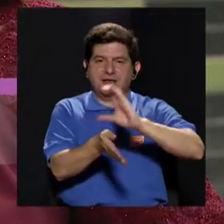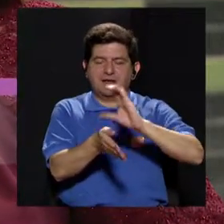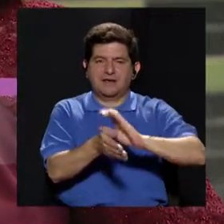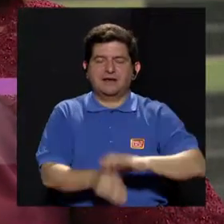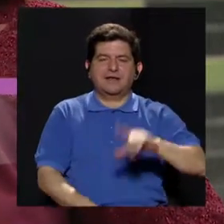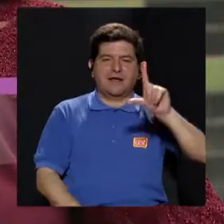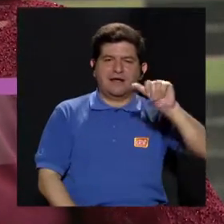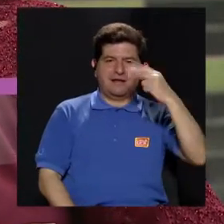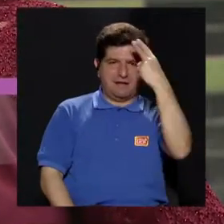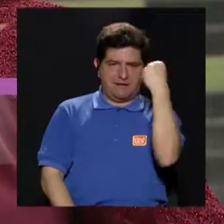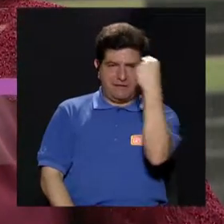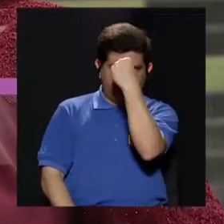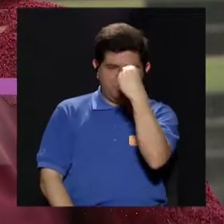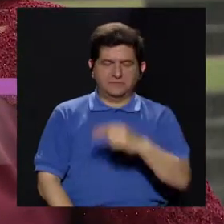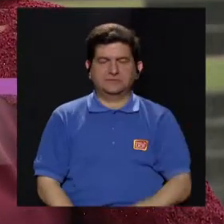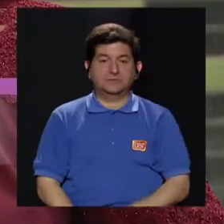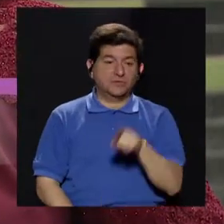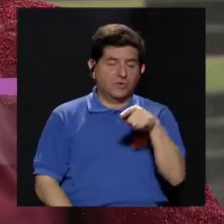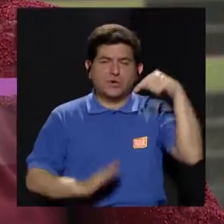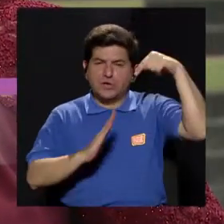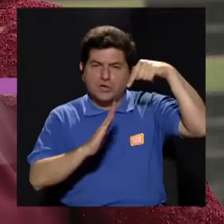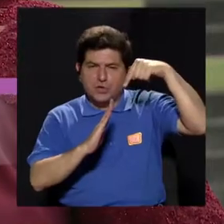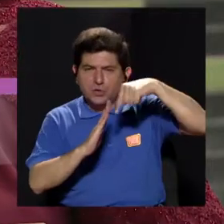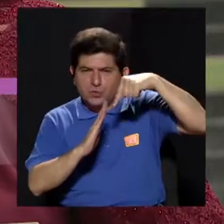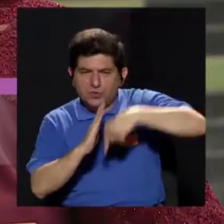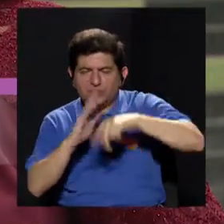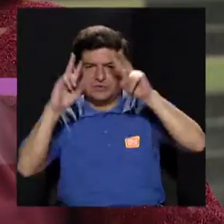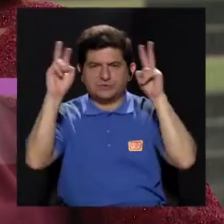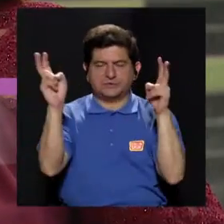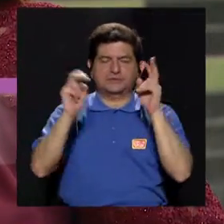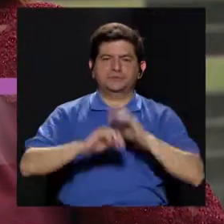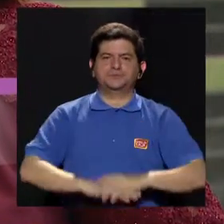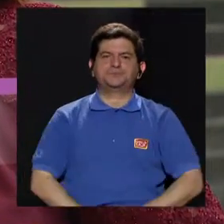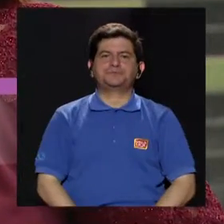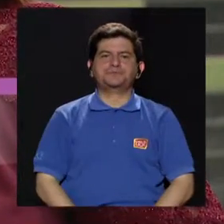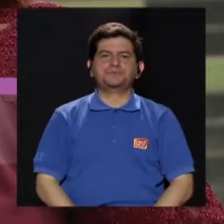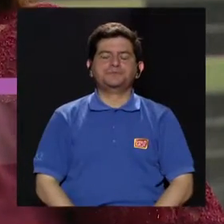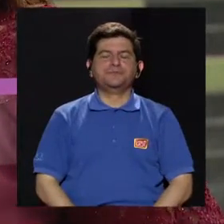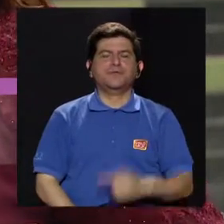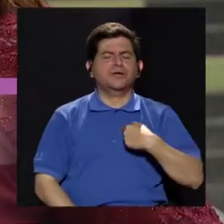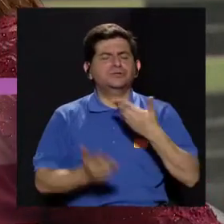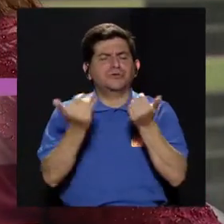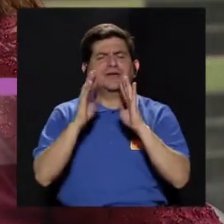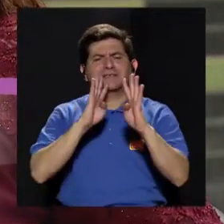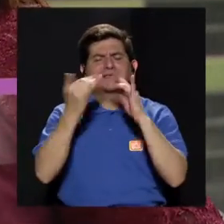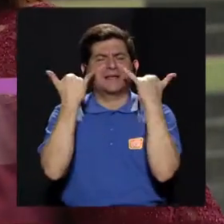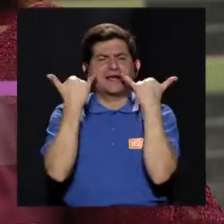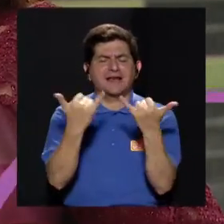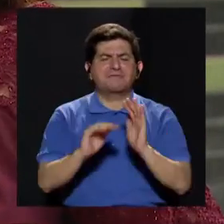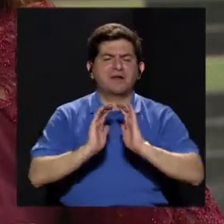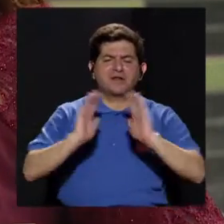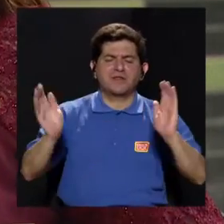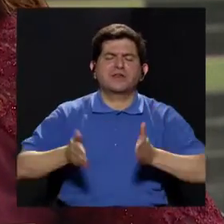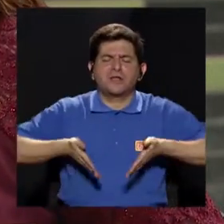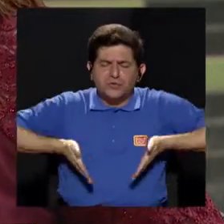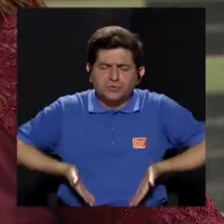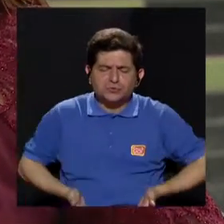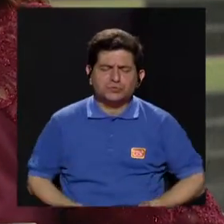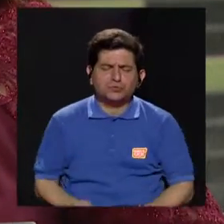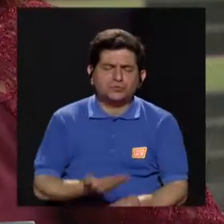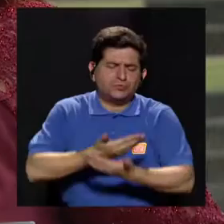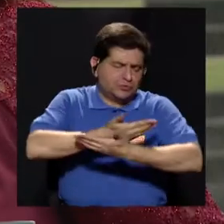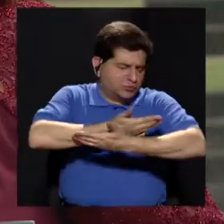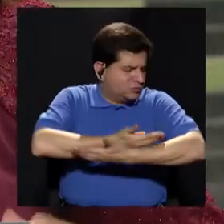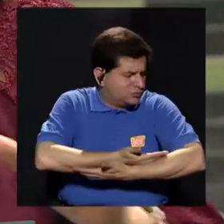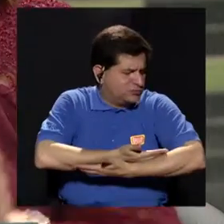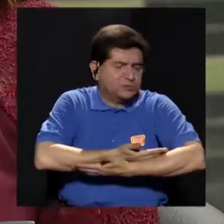La Católica, y con la doctora Guzmán vamos profundizando más sobre este tema. Y doctora, yo quisiera hablar ahora de estos niños recién nacidos.